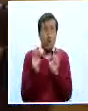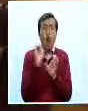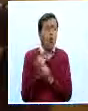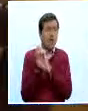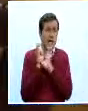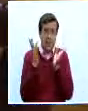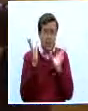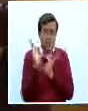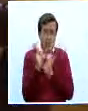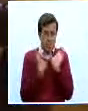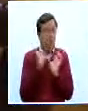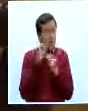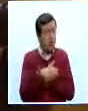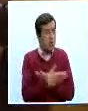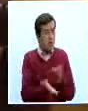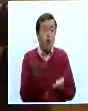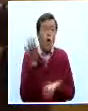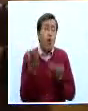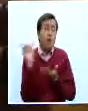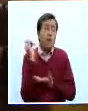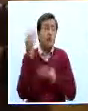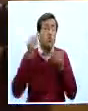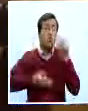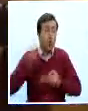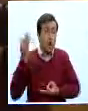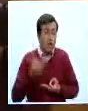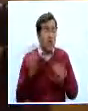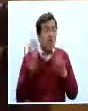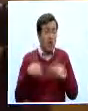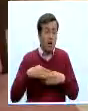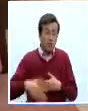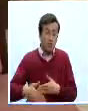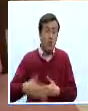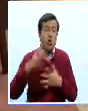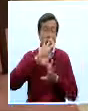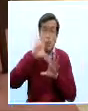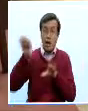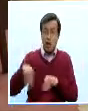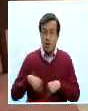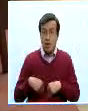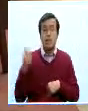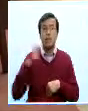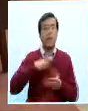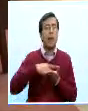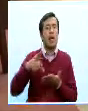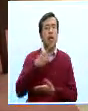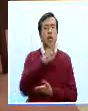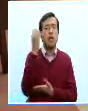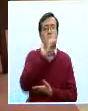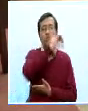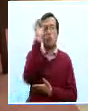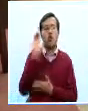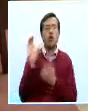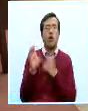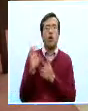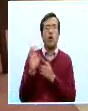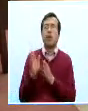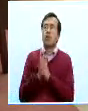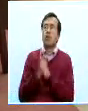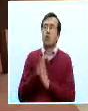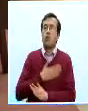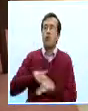pueden ser los que están en litigio es decir los que están en corte y obviamente Una vez que se acogen a esto tienen que pagar el 100% del capital y pedir